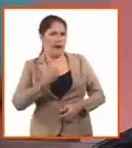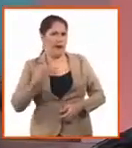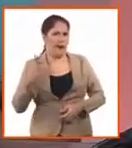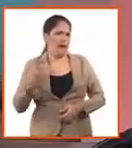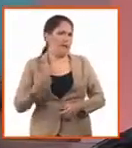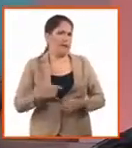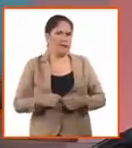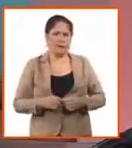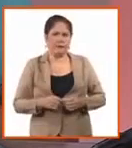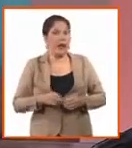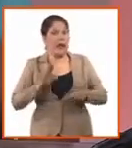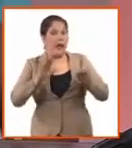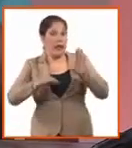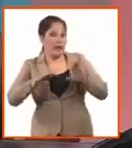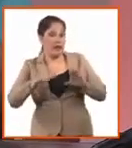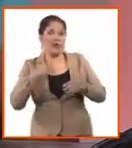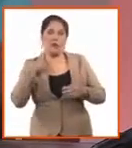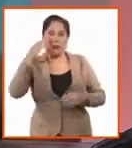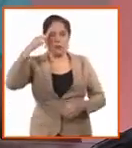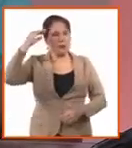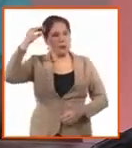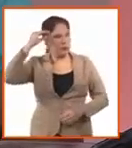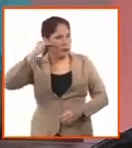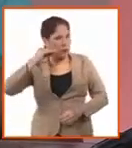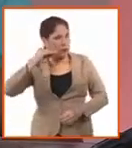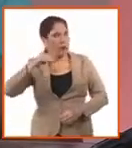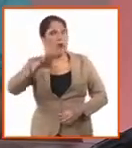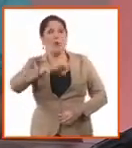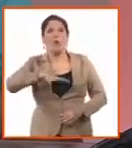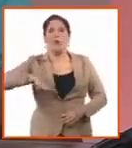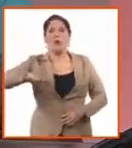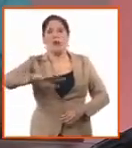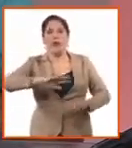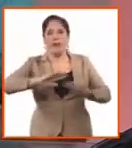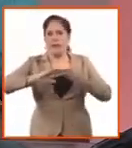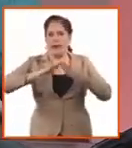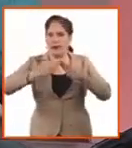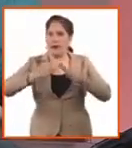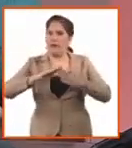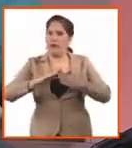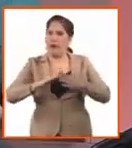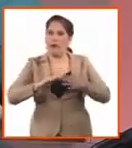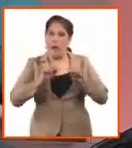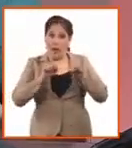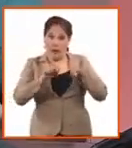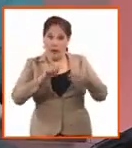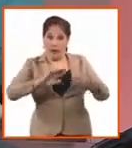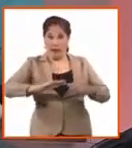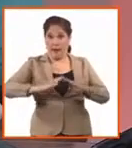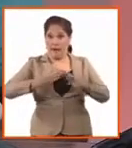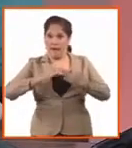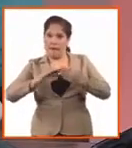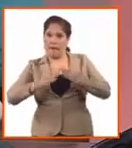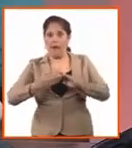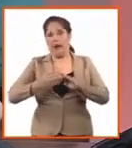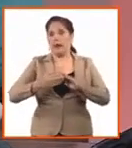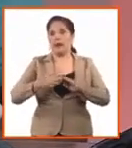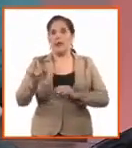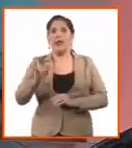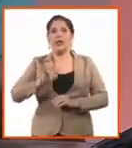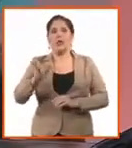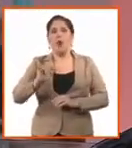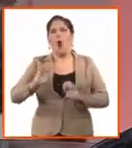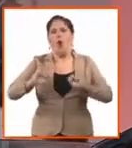en ocasiones identificamos o hay espacios de debate que aparecen como